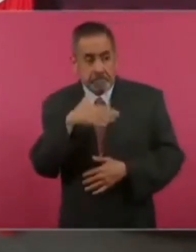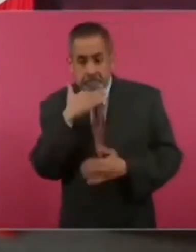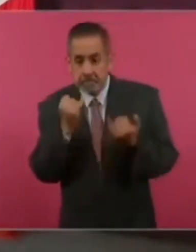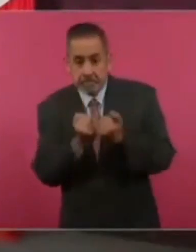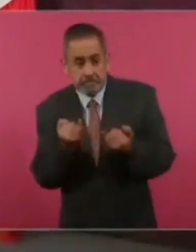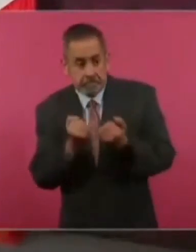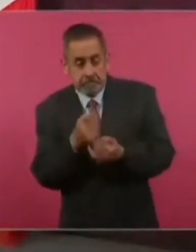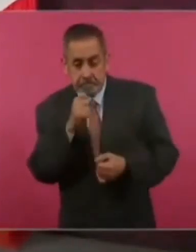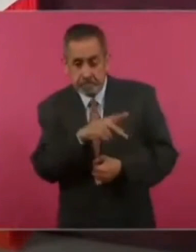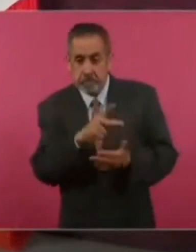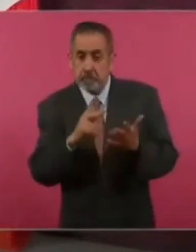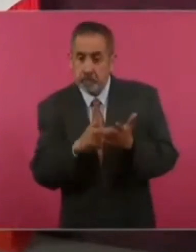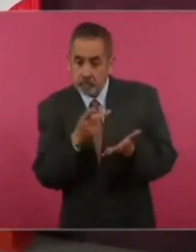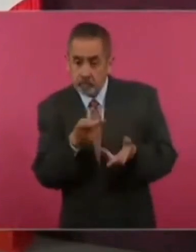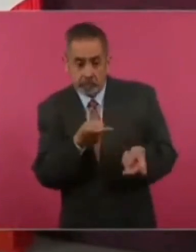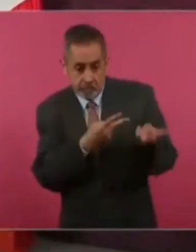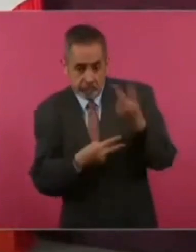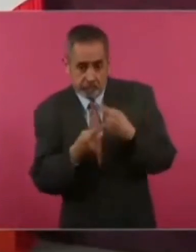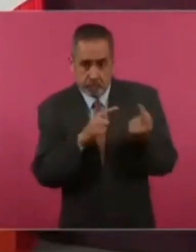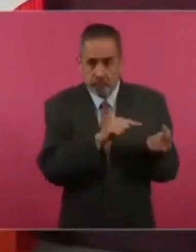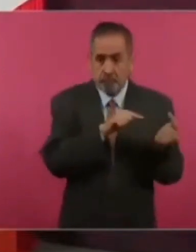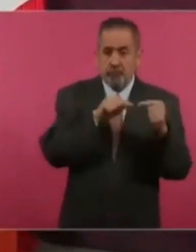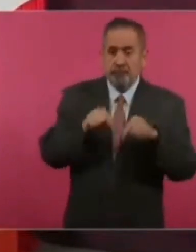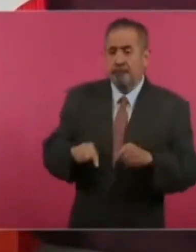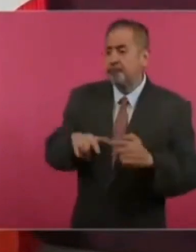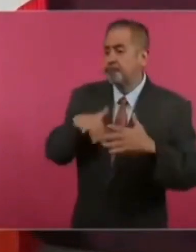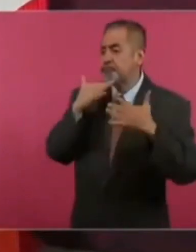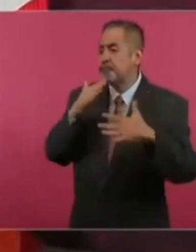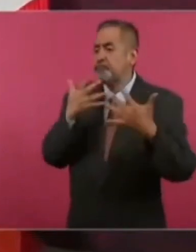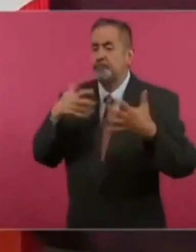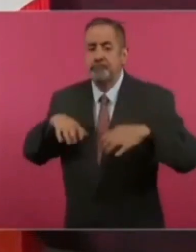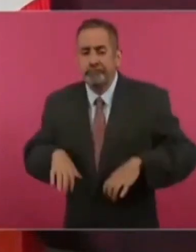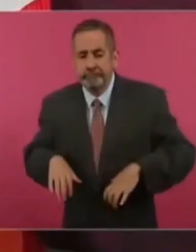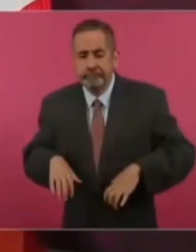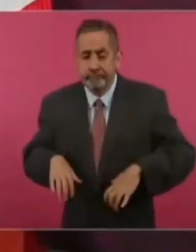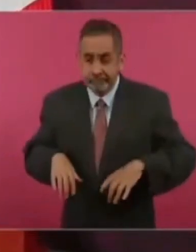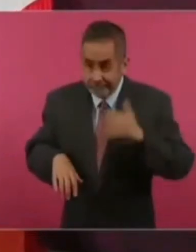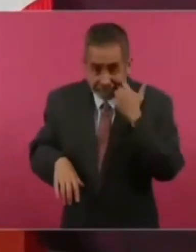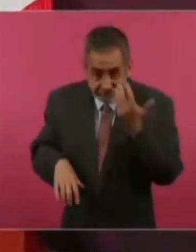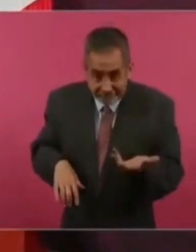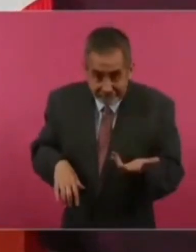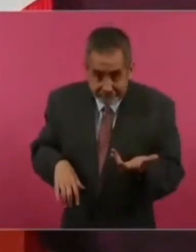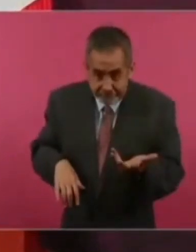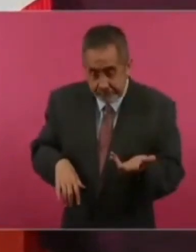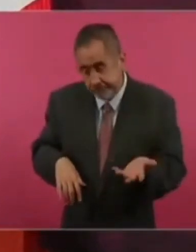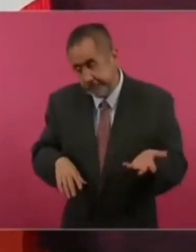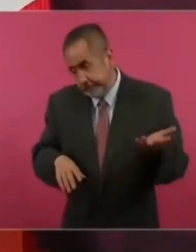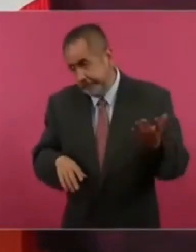¿Que regresen los corruptos? Pues ya sabes.